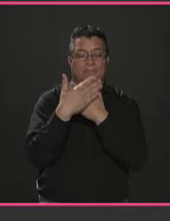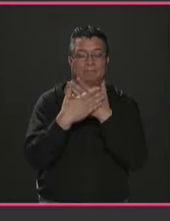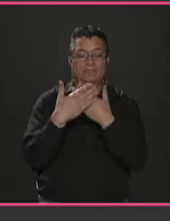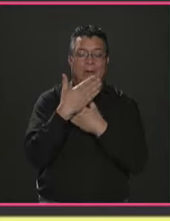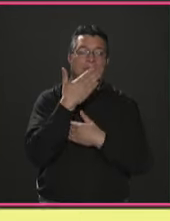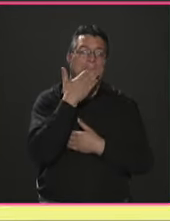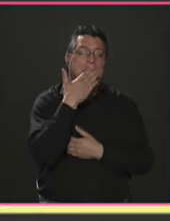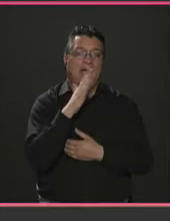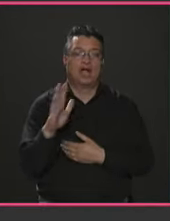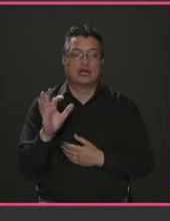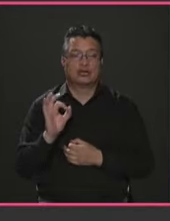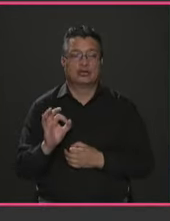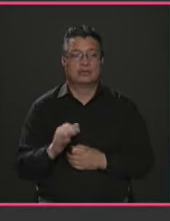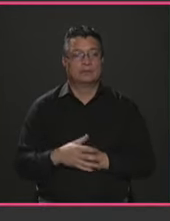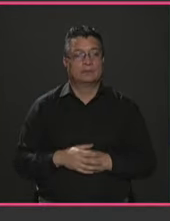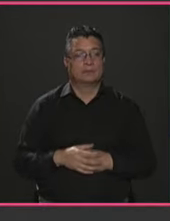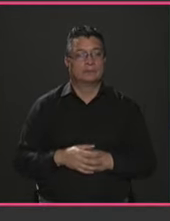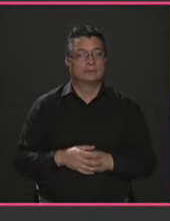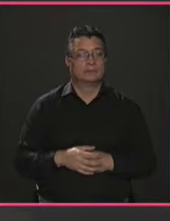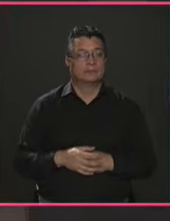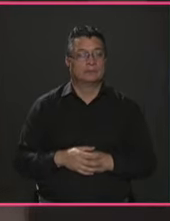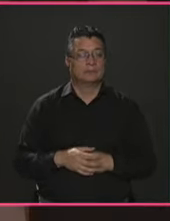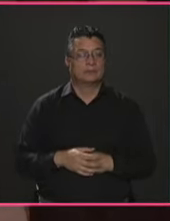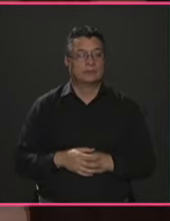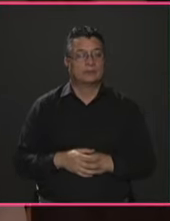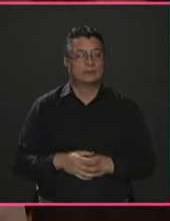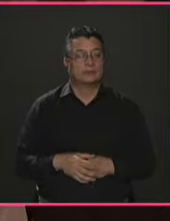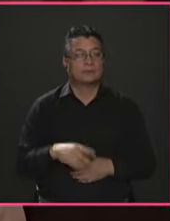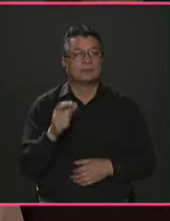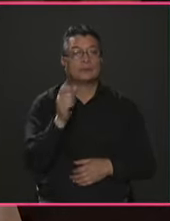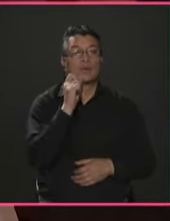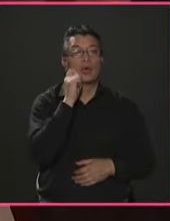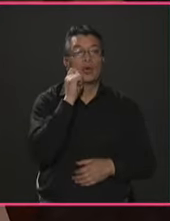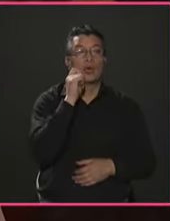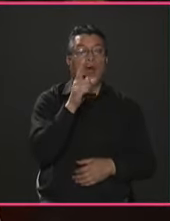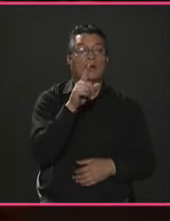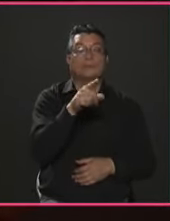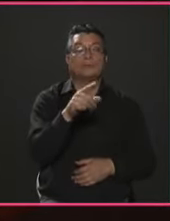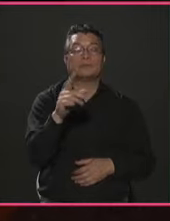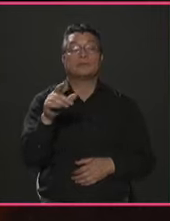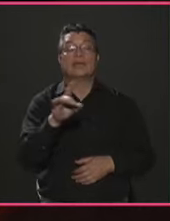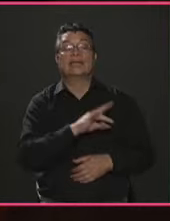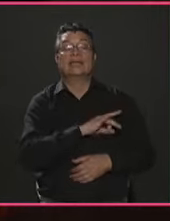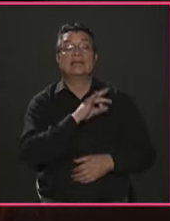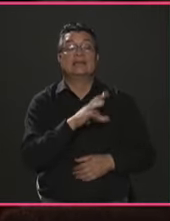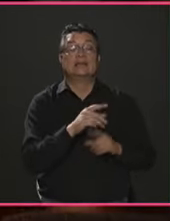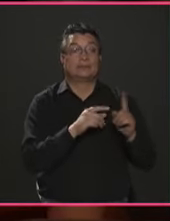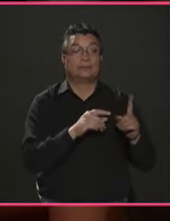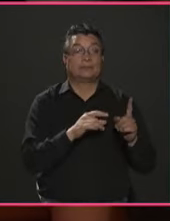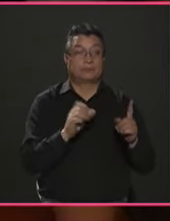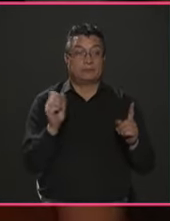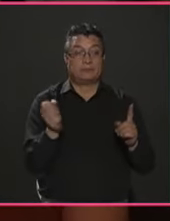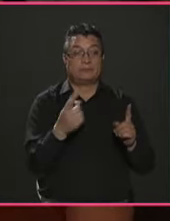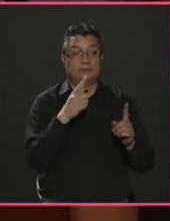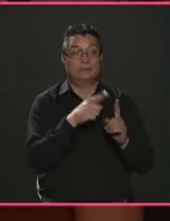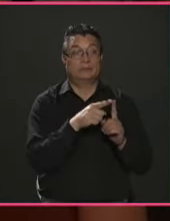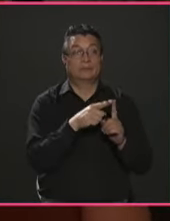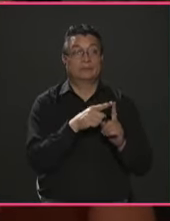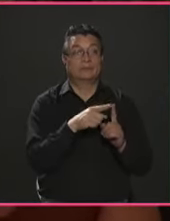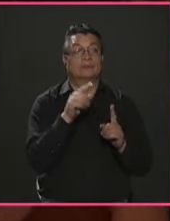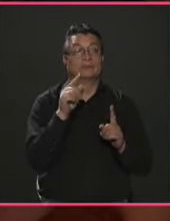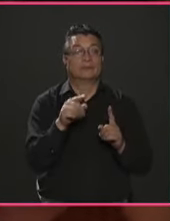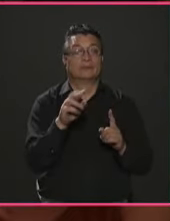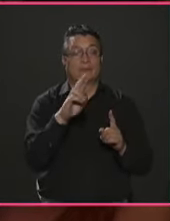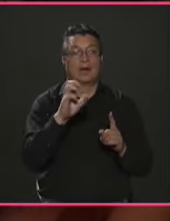divino ya cuál es MC chilena era la primera ya rap